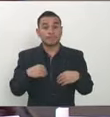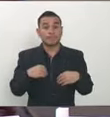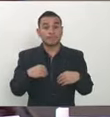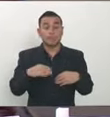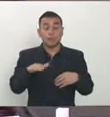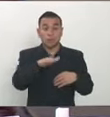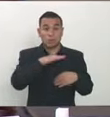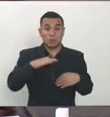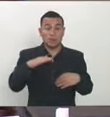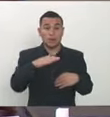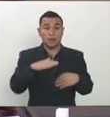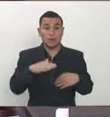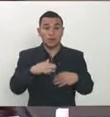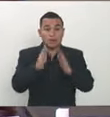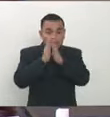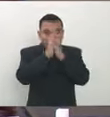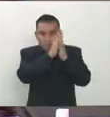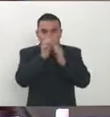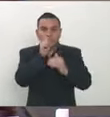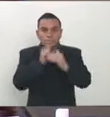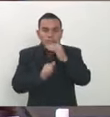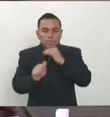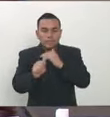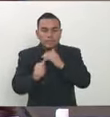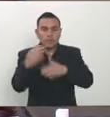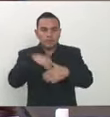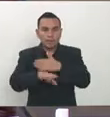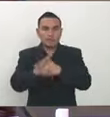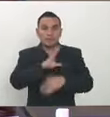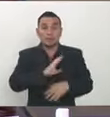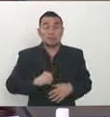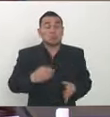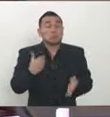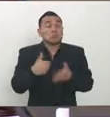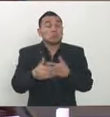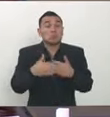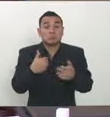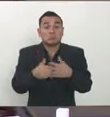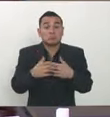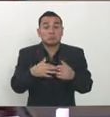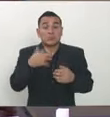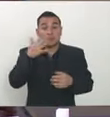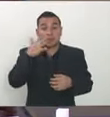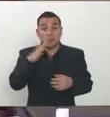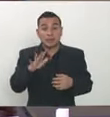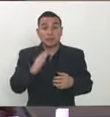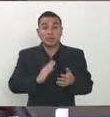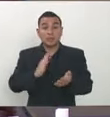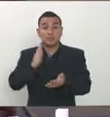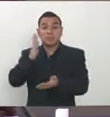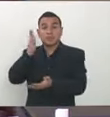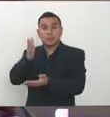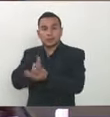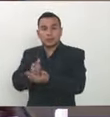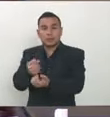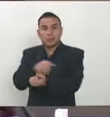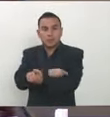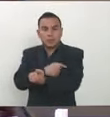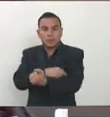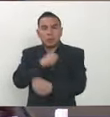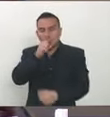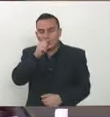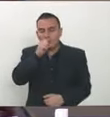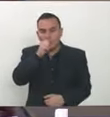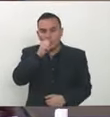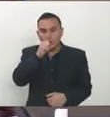ciego, pero ya eso ya es irrelevante porque este paciente fue al hospital con síntomas y pues por supuesto ya debió